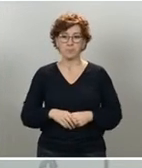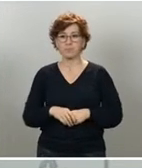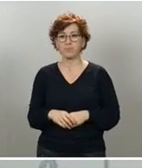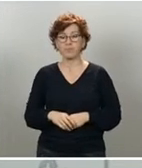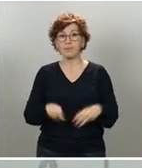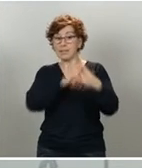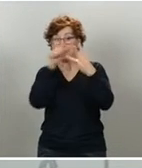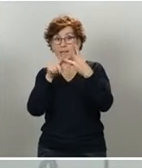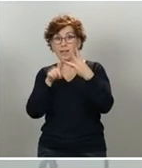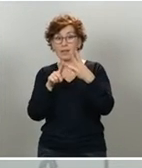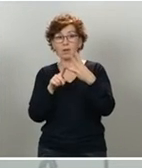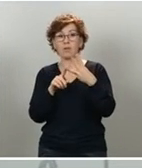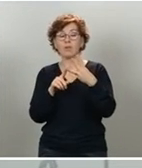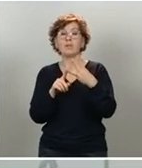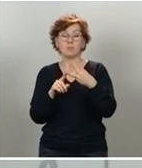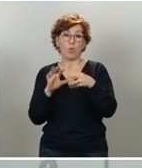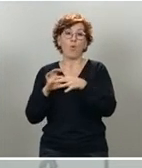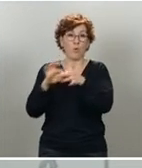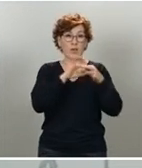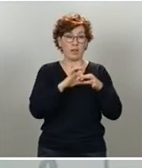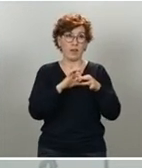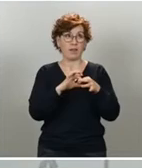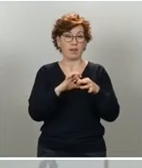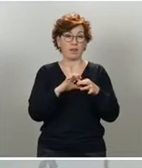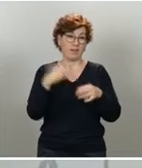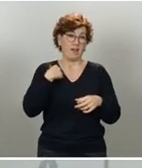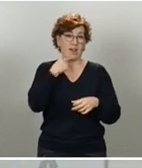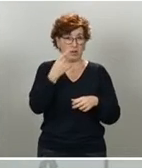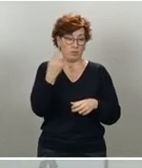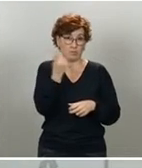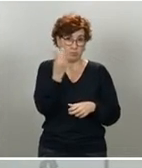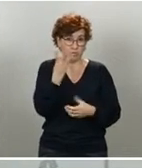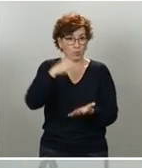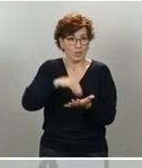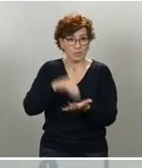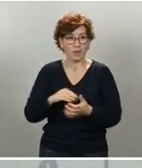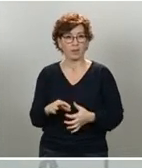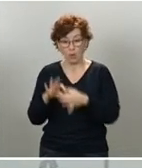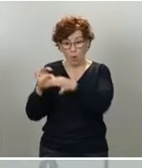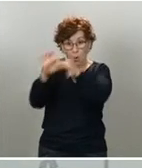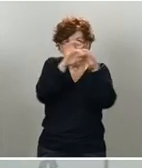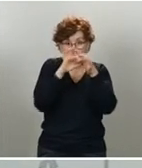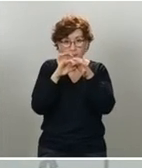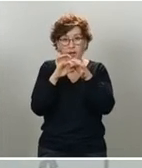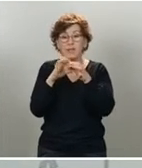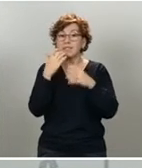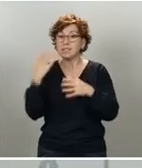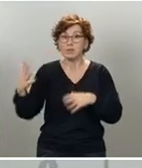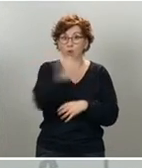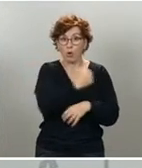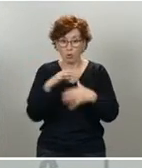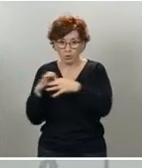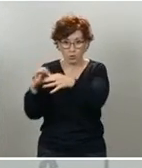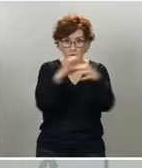unidad, al que me han escuchado ustedes referirme en muchísimas ocasiones. Lo vamos a lograr si nos unimos todos, si remamos